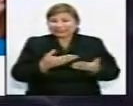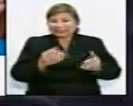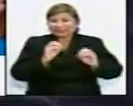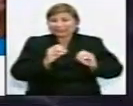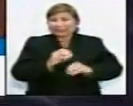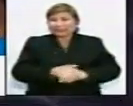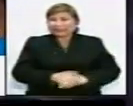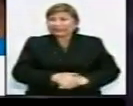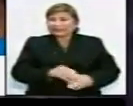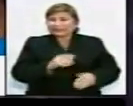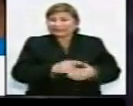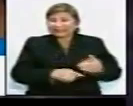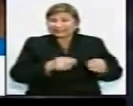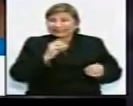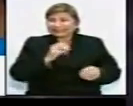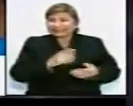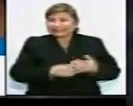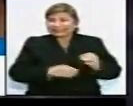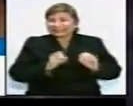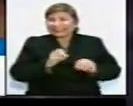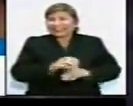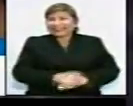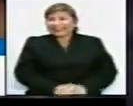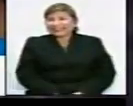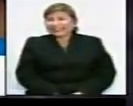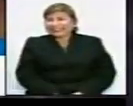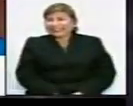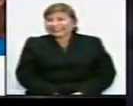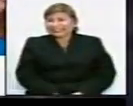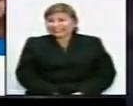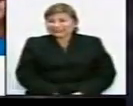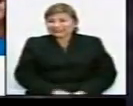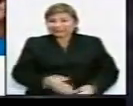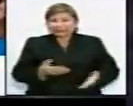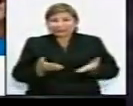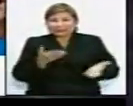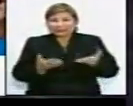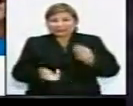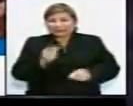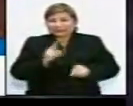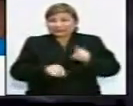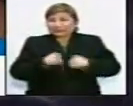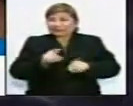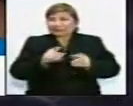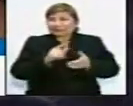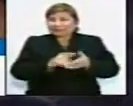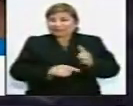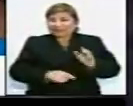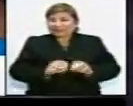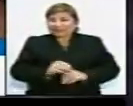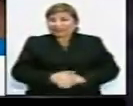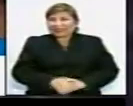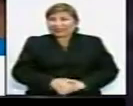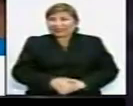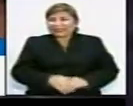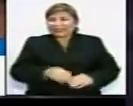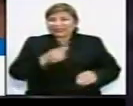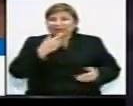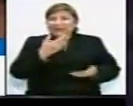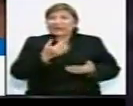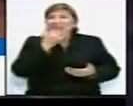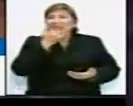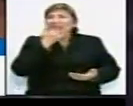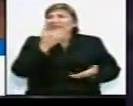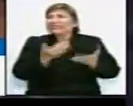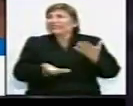técnica y estamos en la elaboración de las mismas, simplemente por plantear algunos temas. ¿Qué pasaría